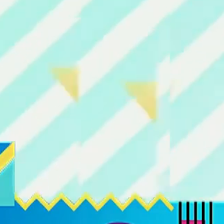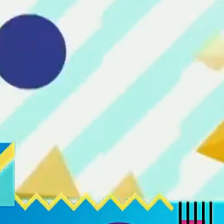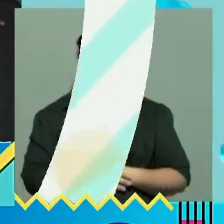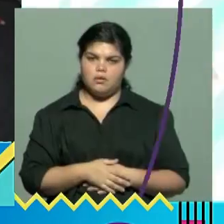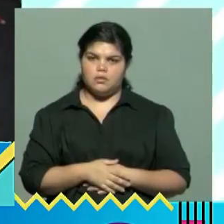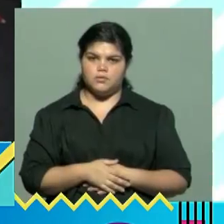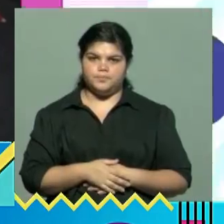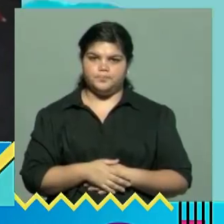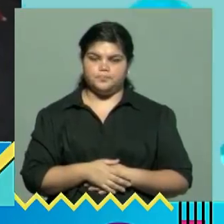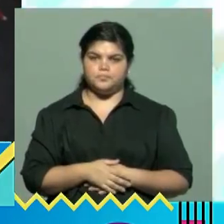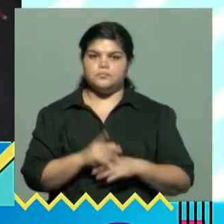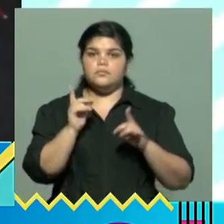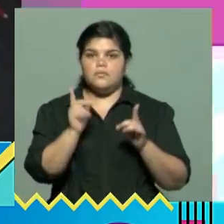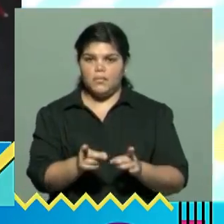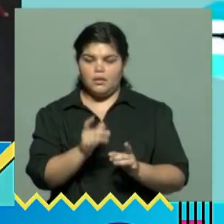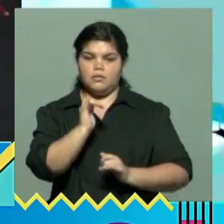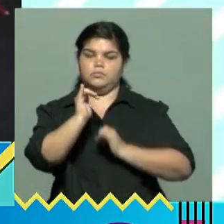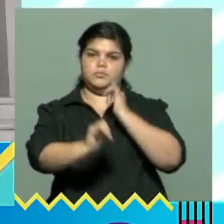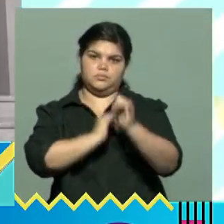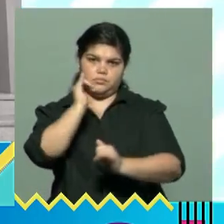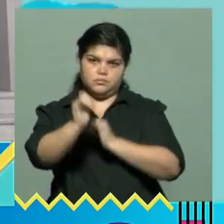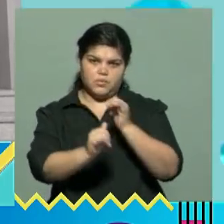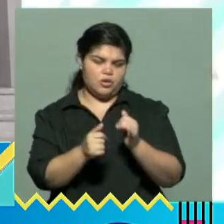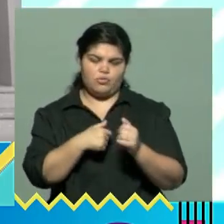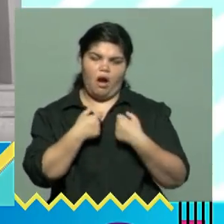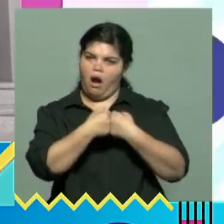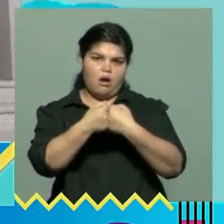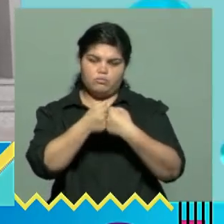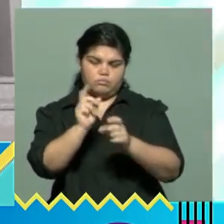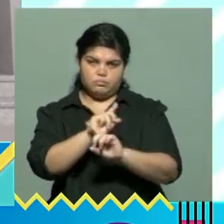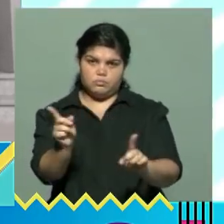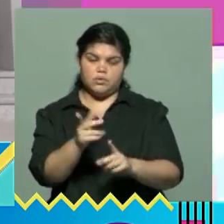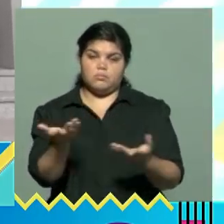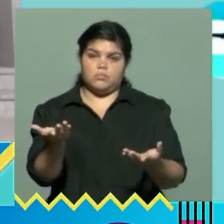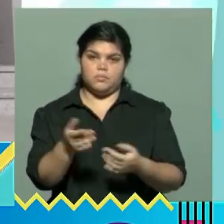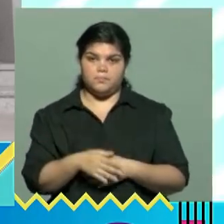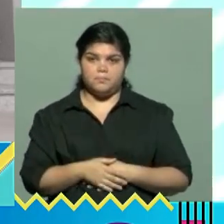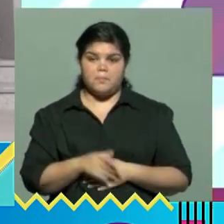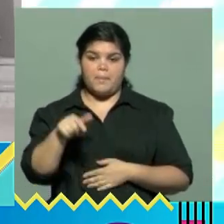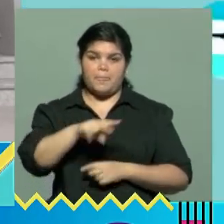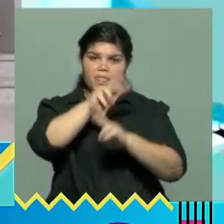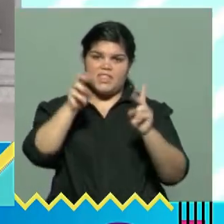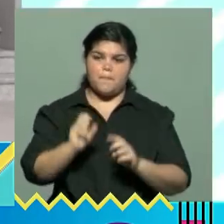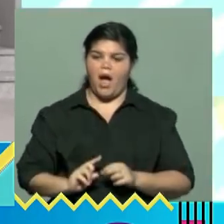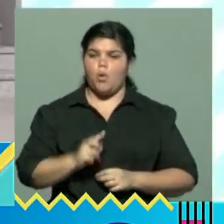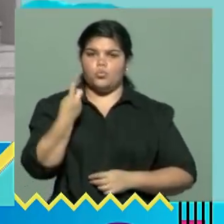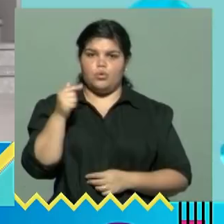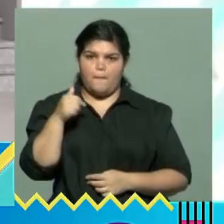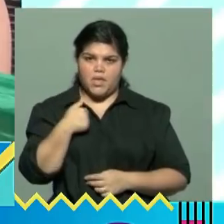Y hay algo que digamos, que tampoco comparto, que es, digamos, cuando hablamos un poco de la autonomía y